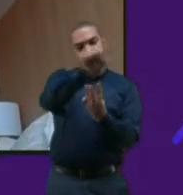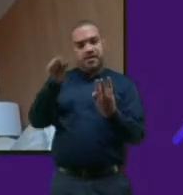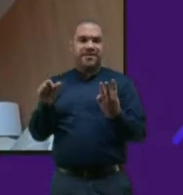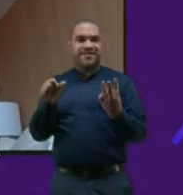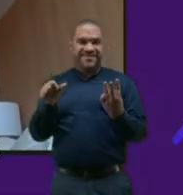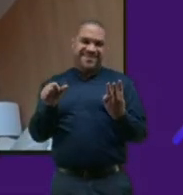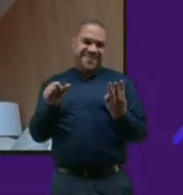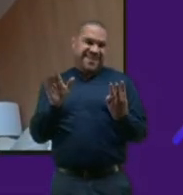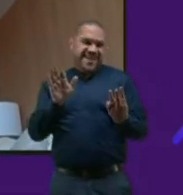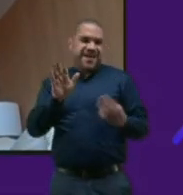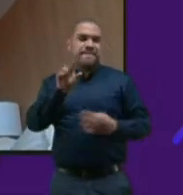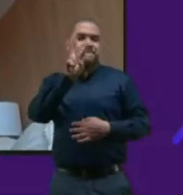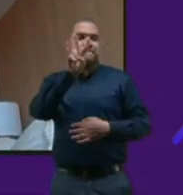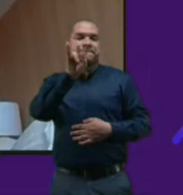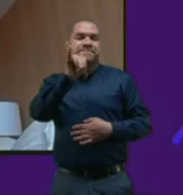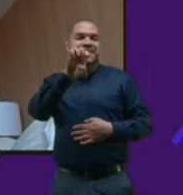Medellín.